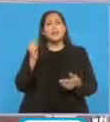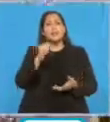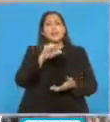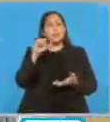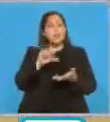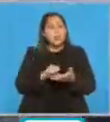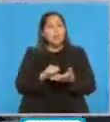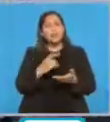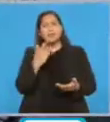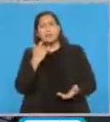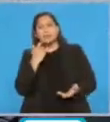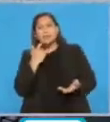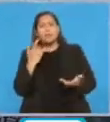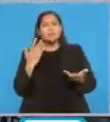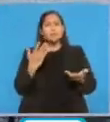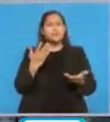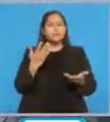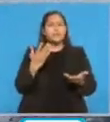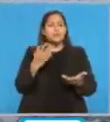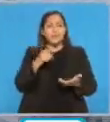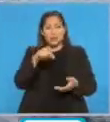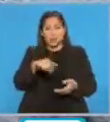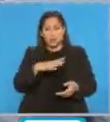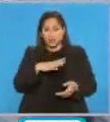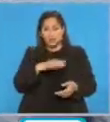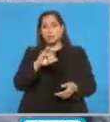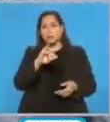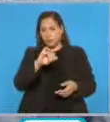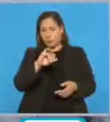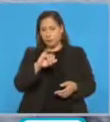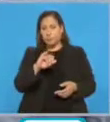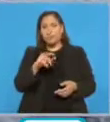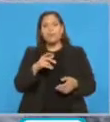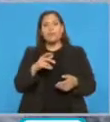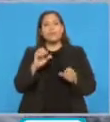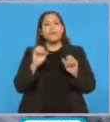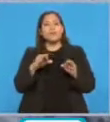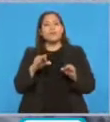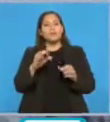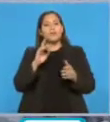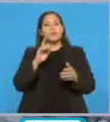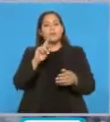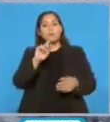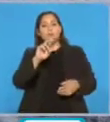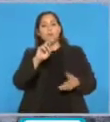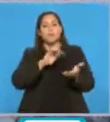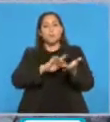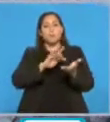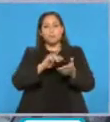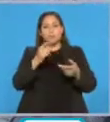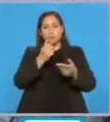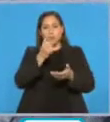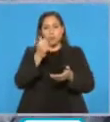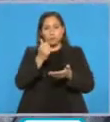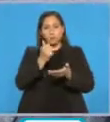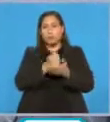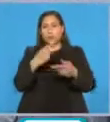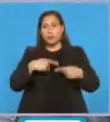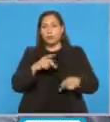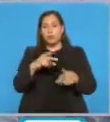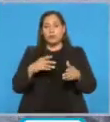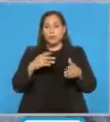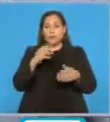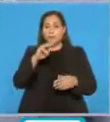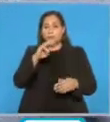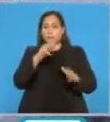centro recreativo? ¿El camellón aquí lo encuentran? Sí, aquí en el módulo de participación ciudadana en Vasco de Quiroga, que es la estación del Metrobús,